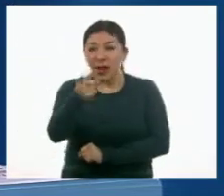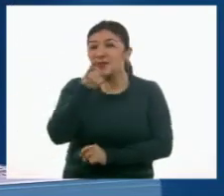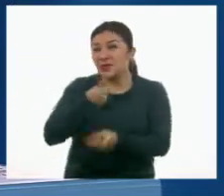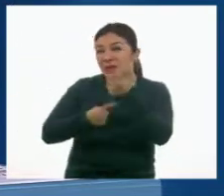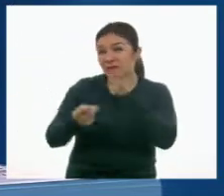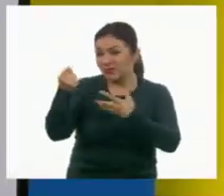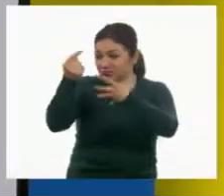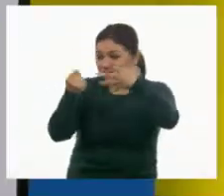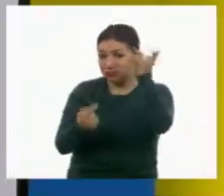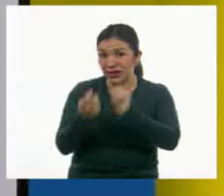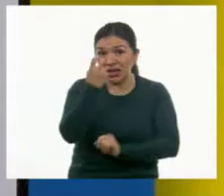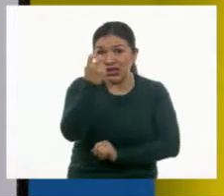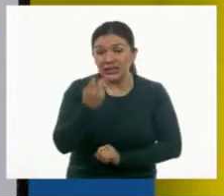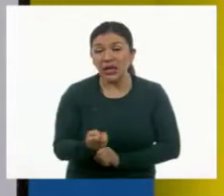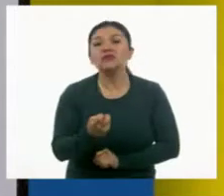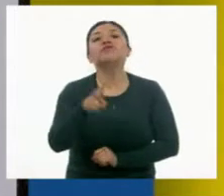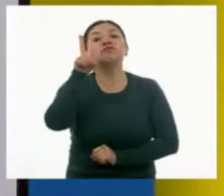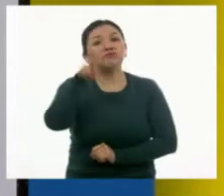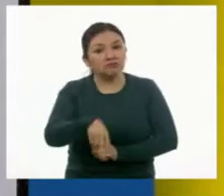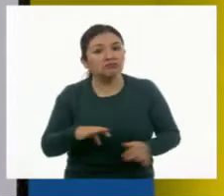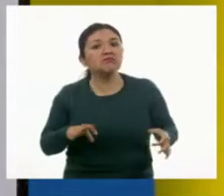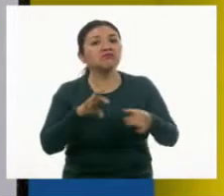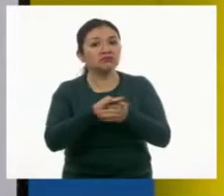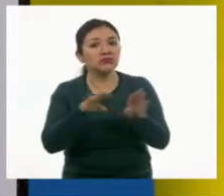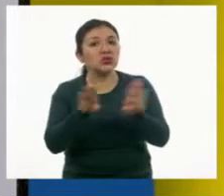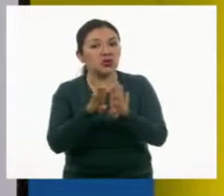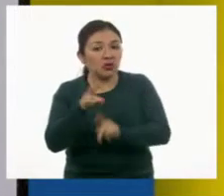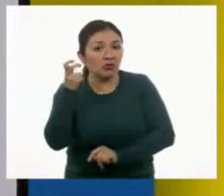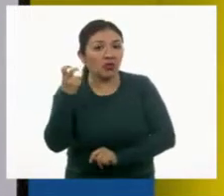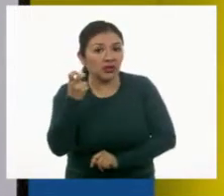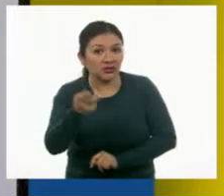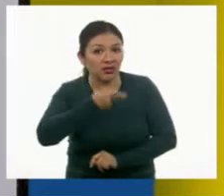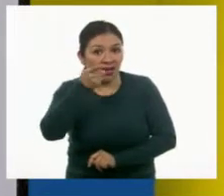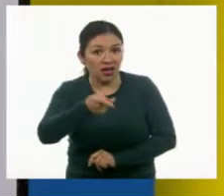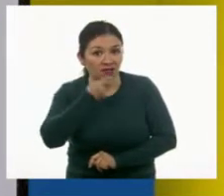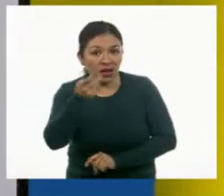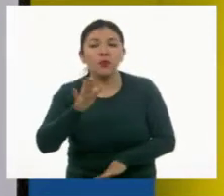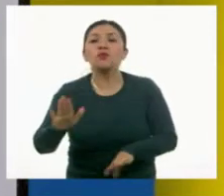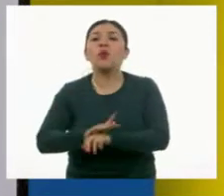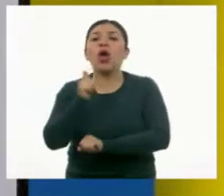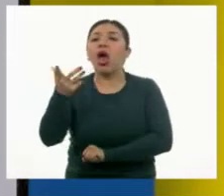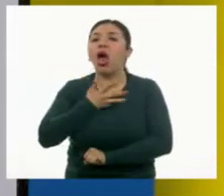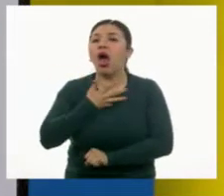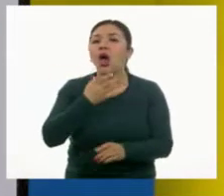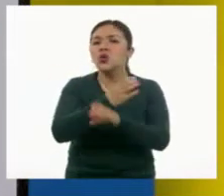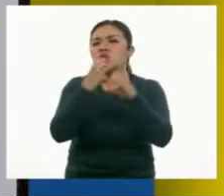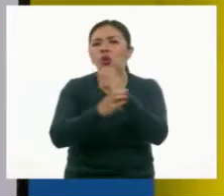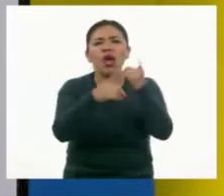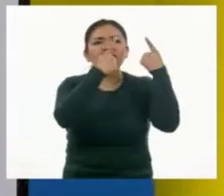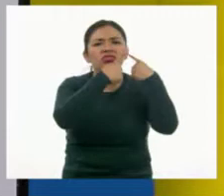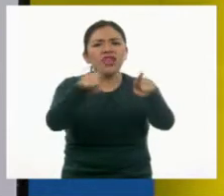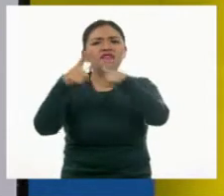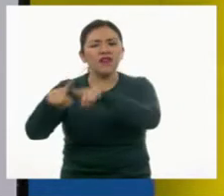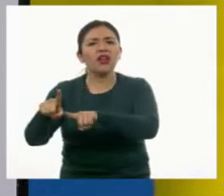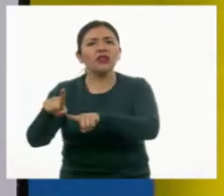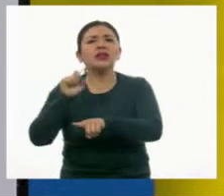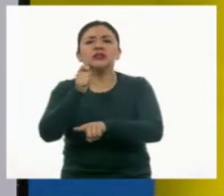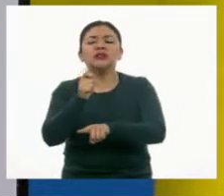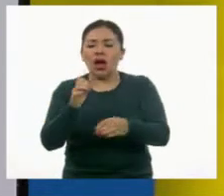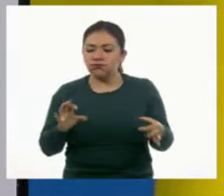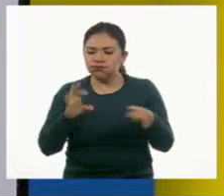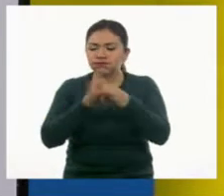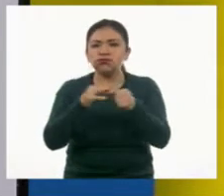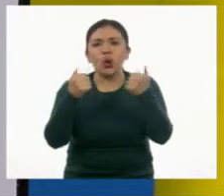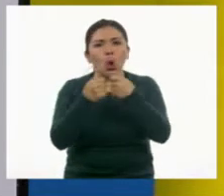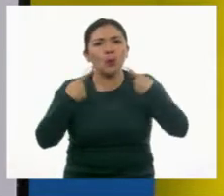diste, María, tienen que ver mucho precisamente con eso, porque tenemos aspectos diferentes que se van a relacionar con esta gente que